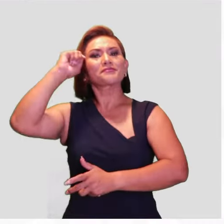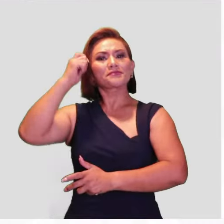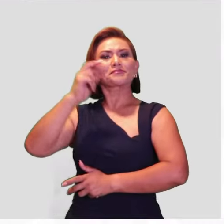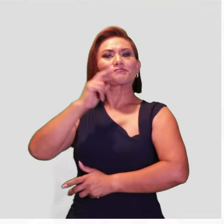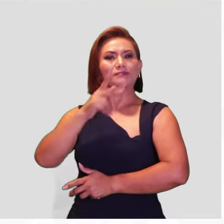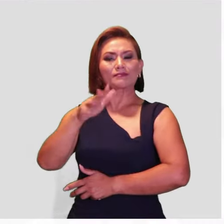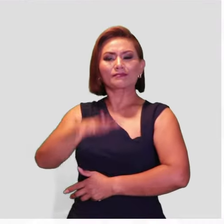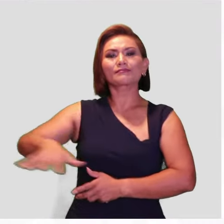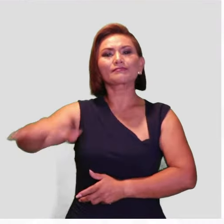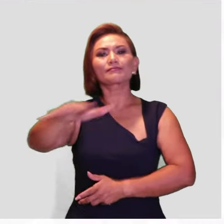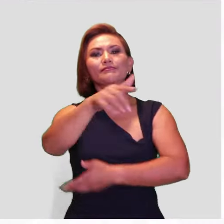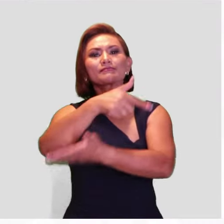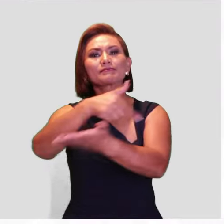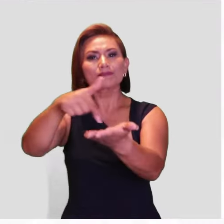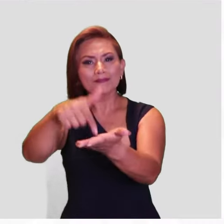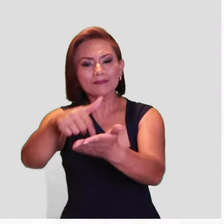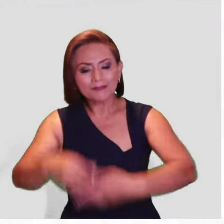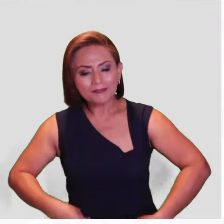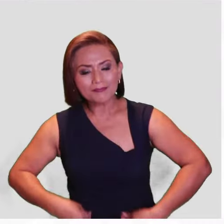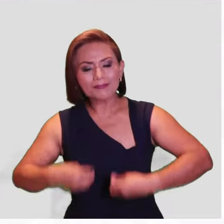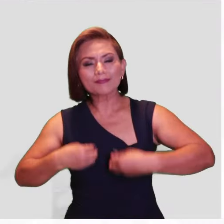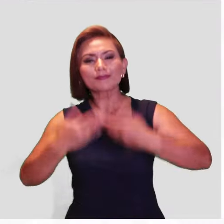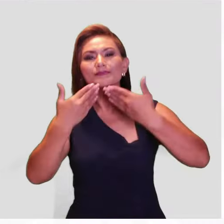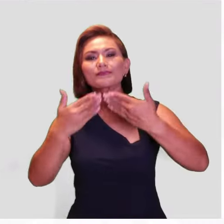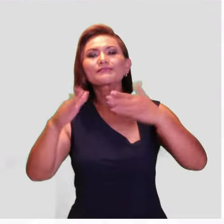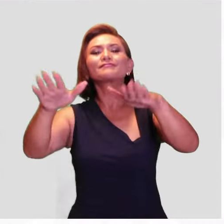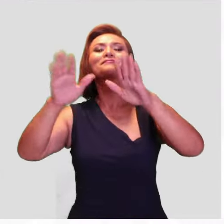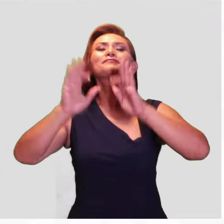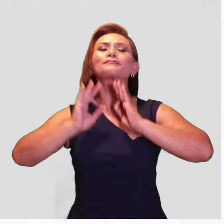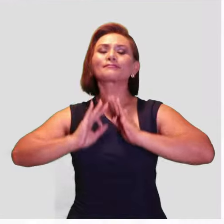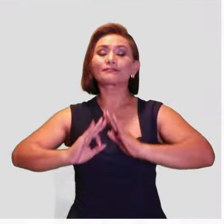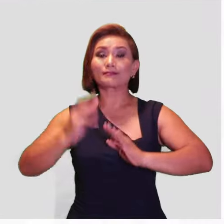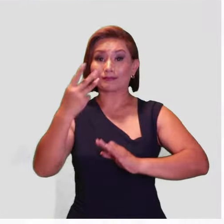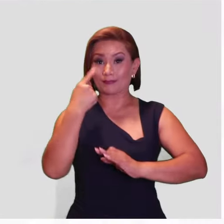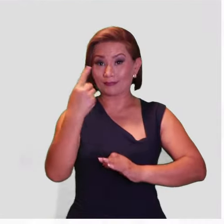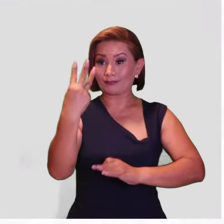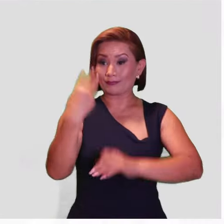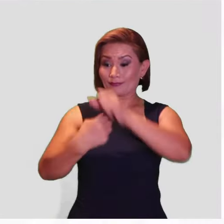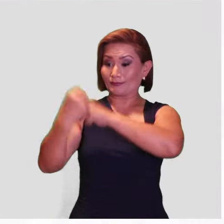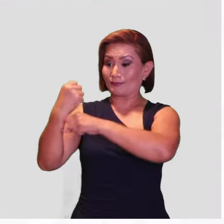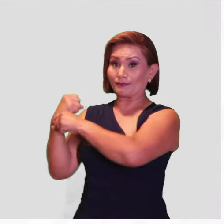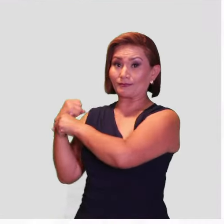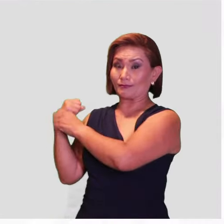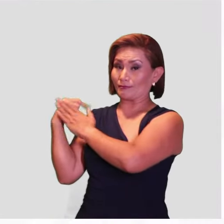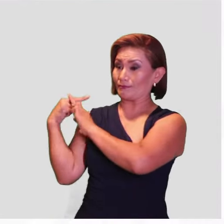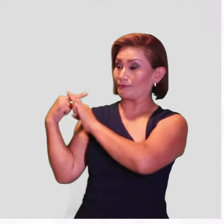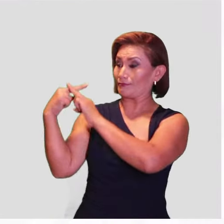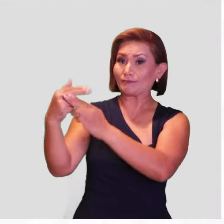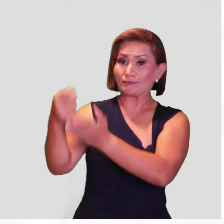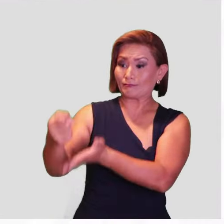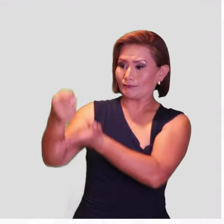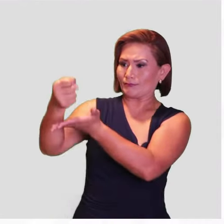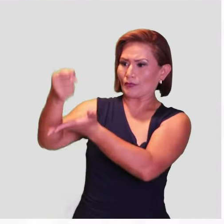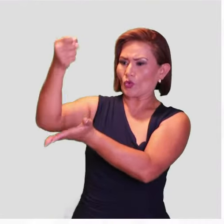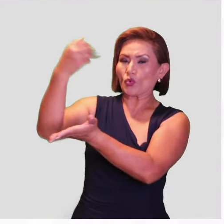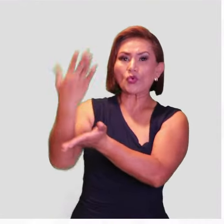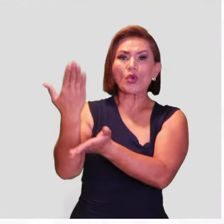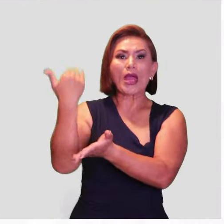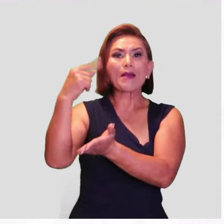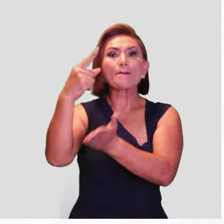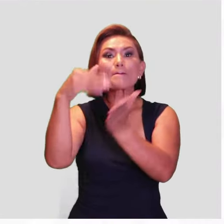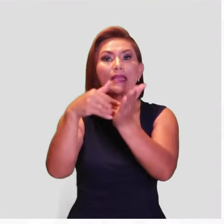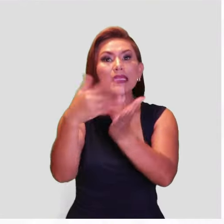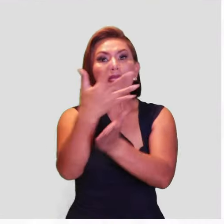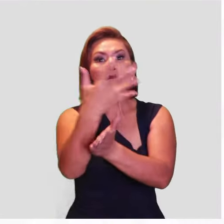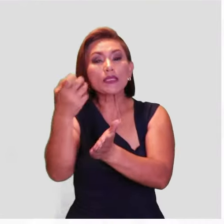ser un lugar donde la gente vive bien y tranquila. En 3 años alcanzamos una inversión histórica con el gobierno del Estado de 1.500 millones